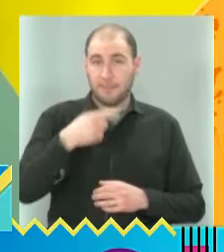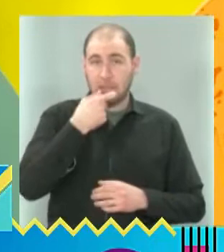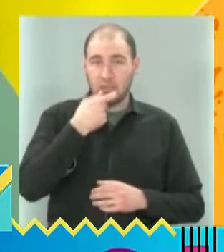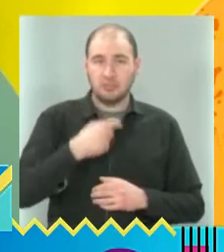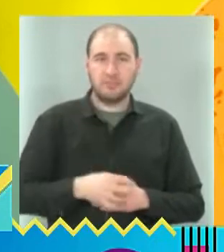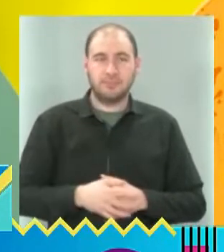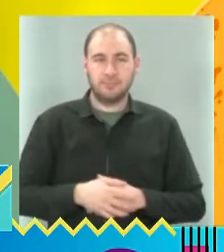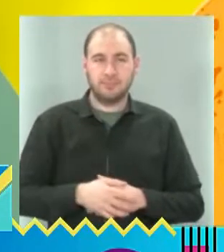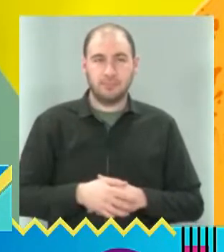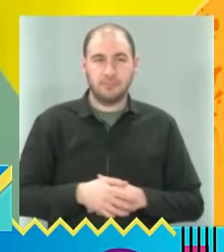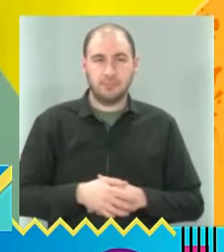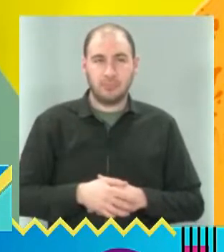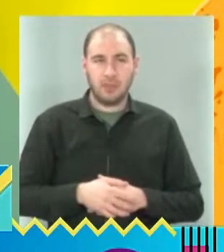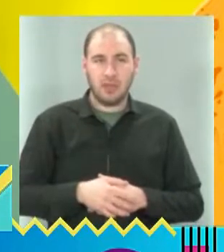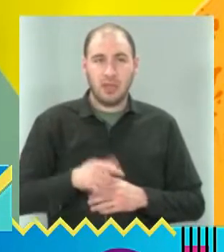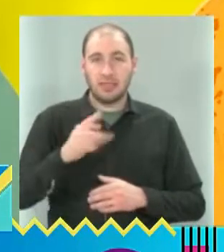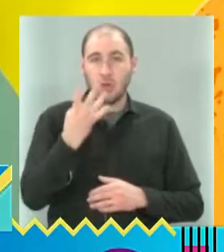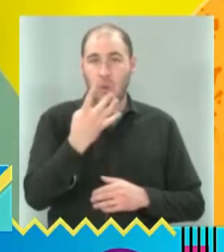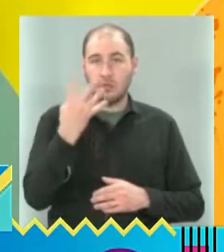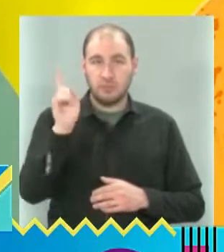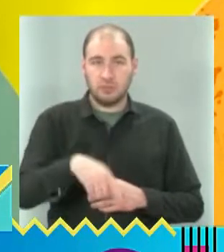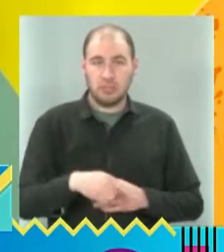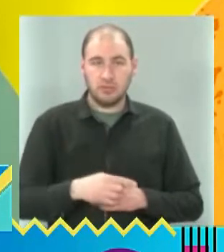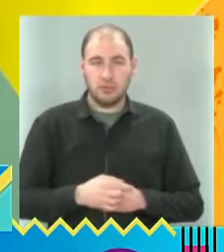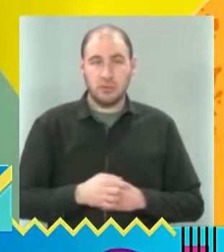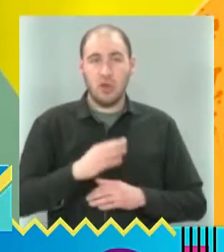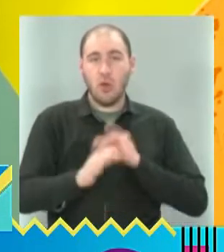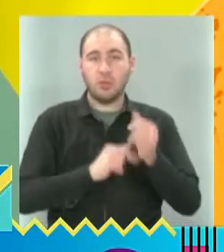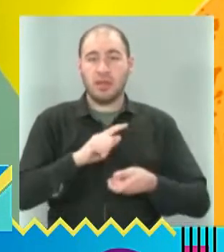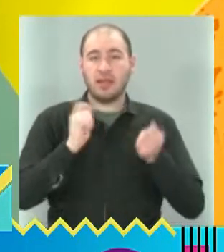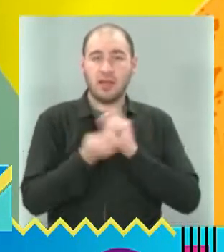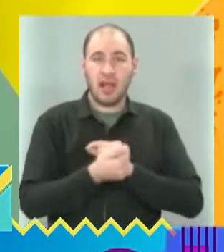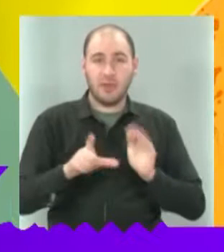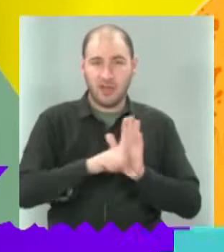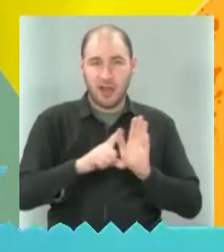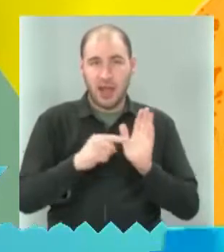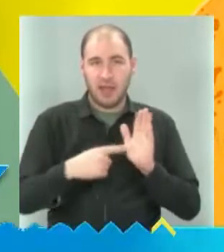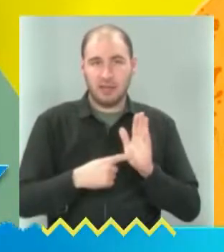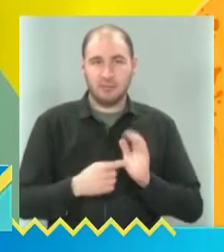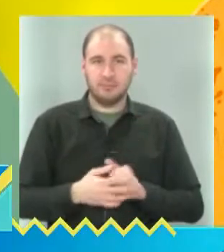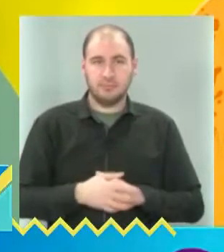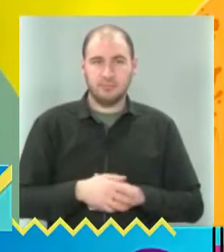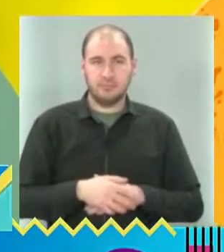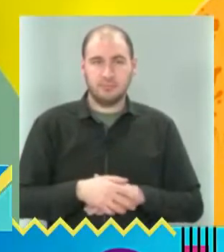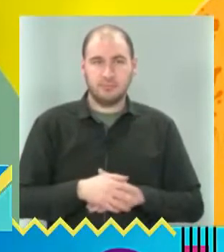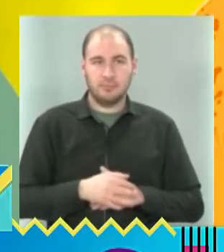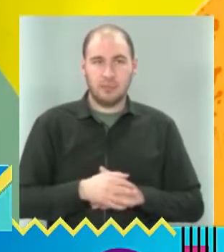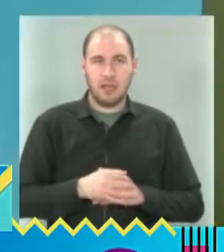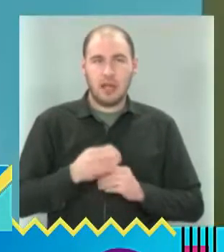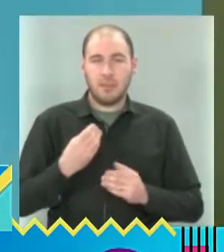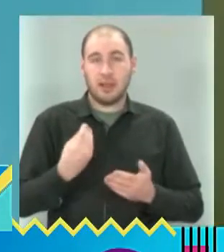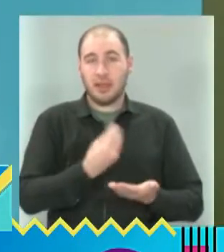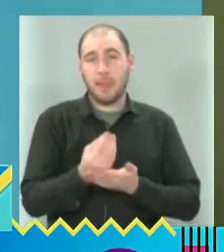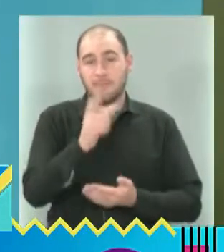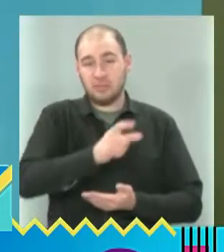provincia, este 4% que menciona la modificatoria de la ley para ser cubierto